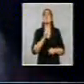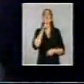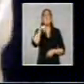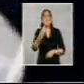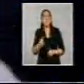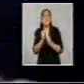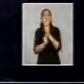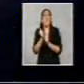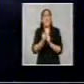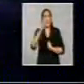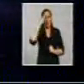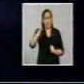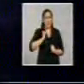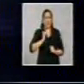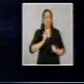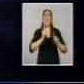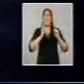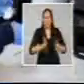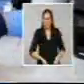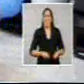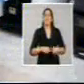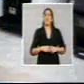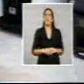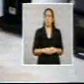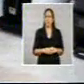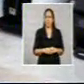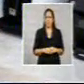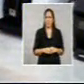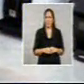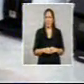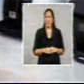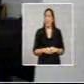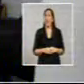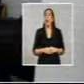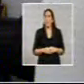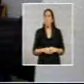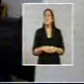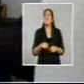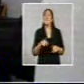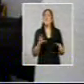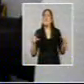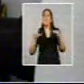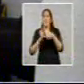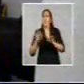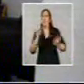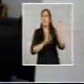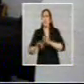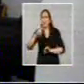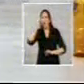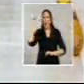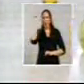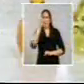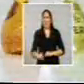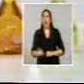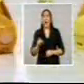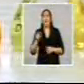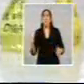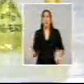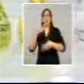fabricaciones militares también, en conjunto con un proyecto nacional de desarrollo